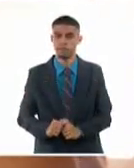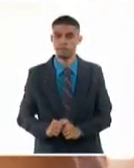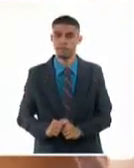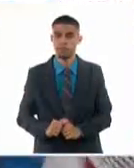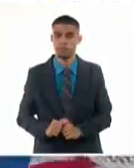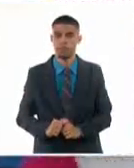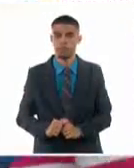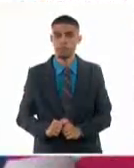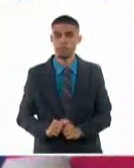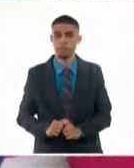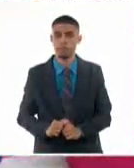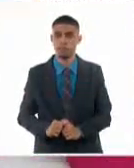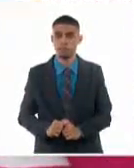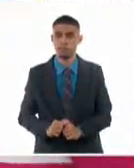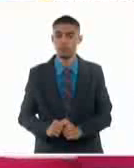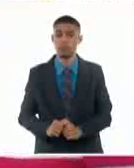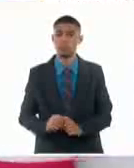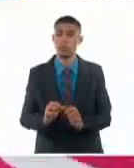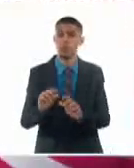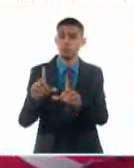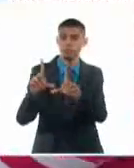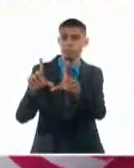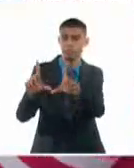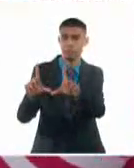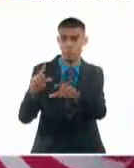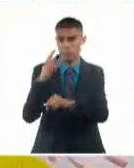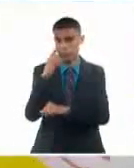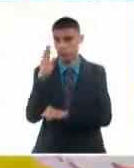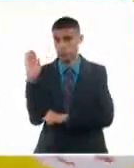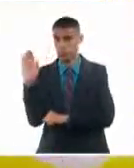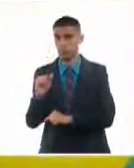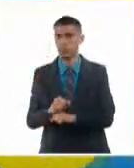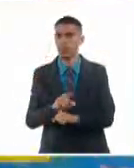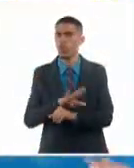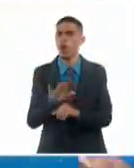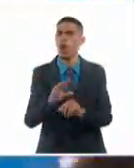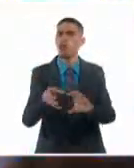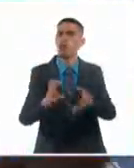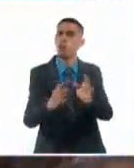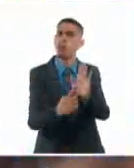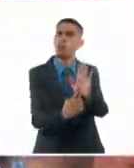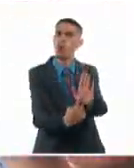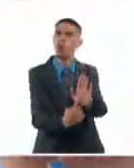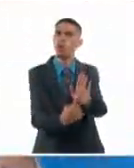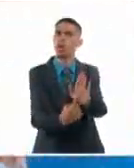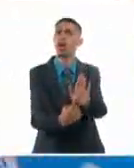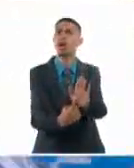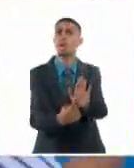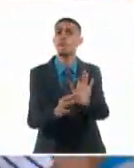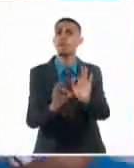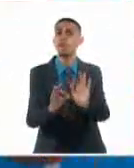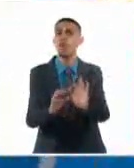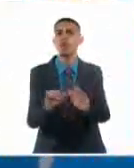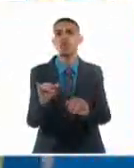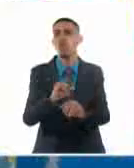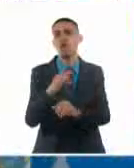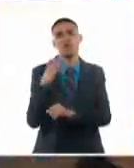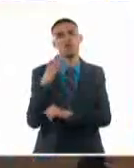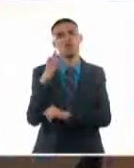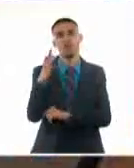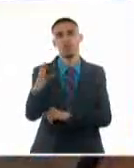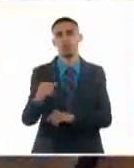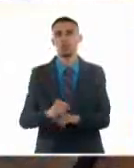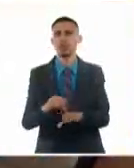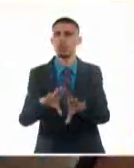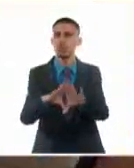muy hermoso. Este mural viene a dejar muestras de por tiempo, de por vida, pudiera decir, de todo